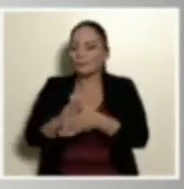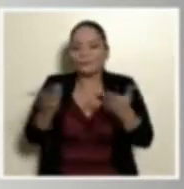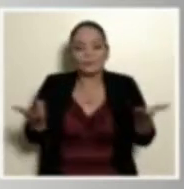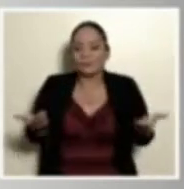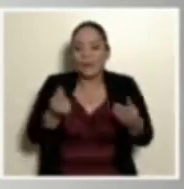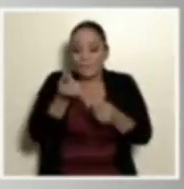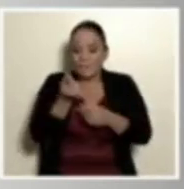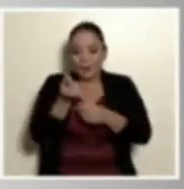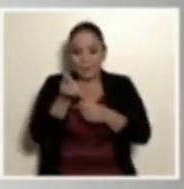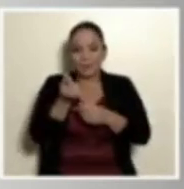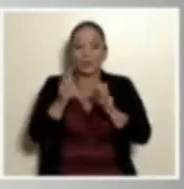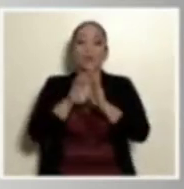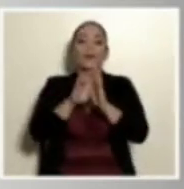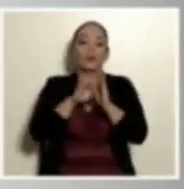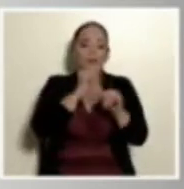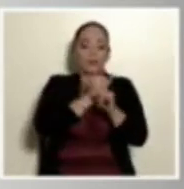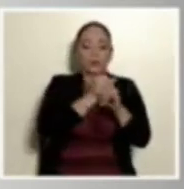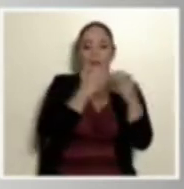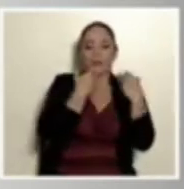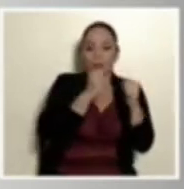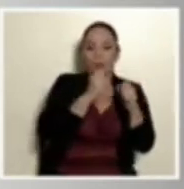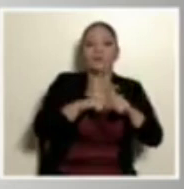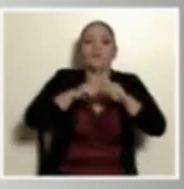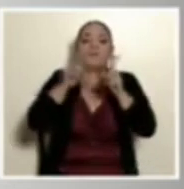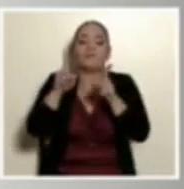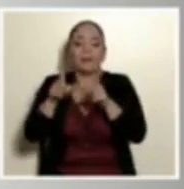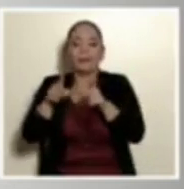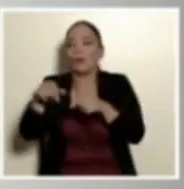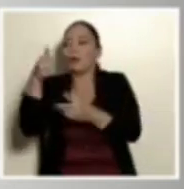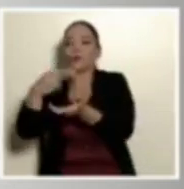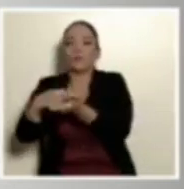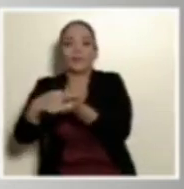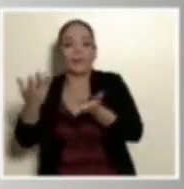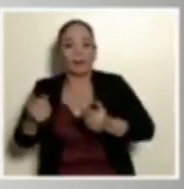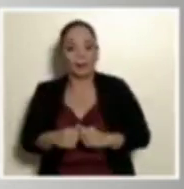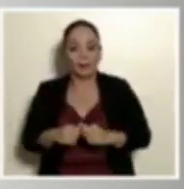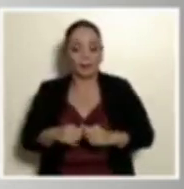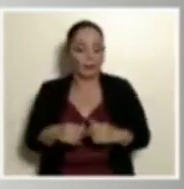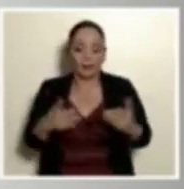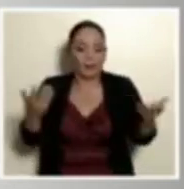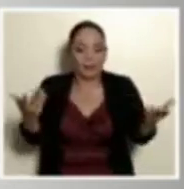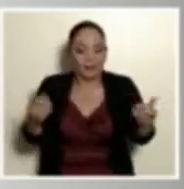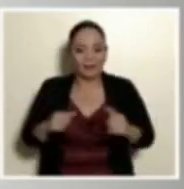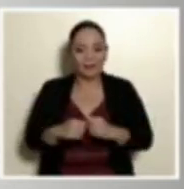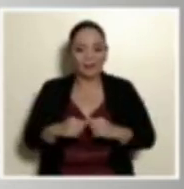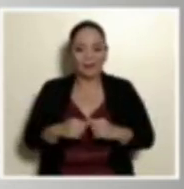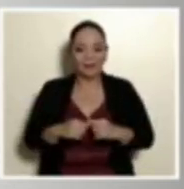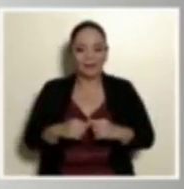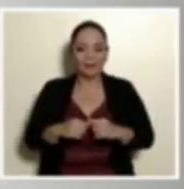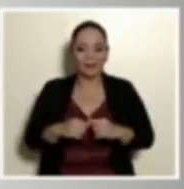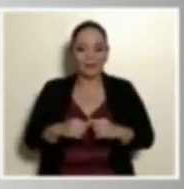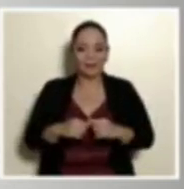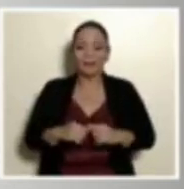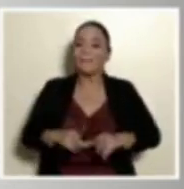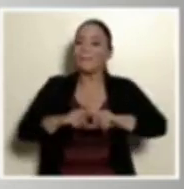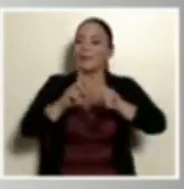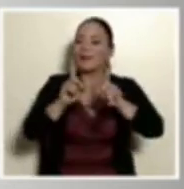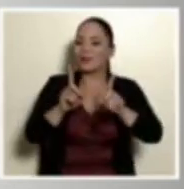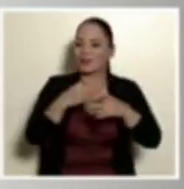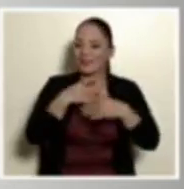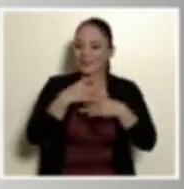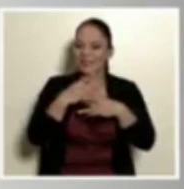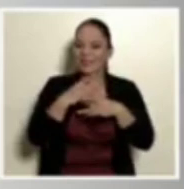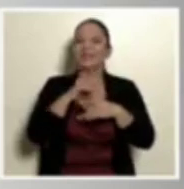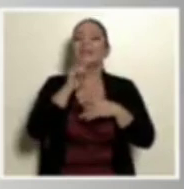salud van a ser muy diferentes a los que paga otro hospital, por ejemplo. Pero además, el que decide va a